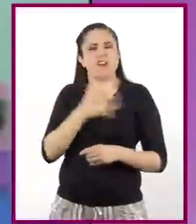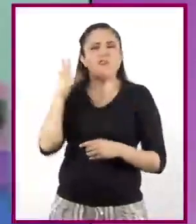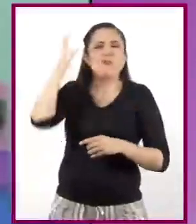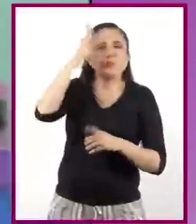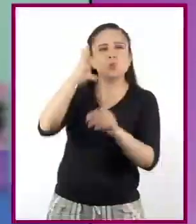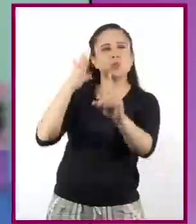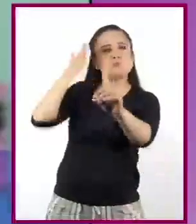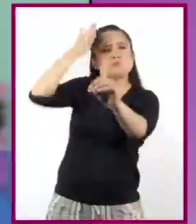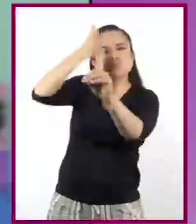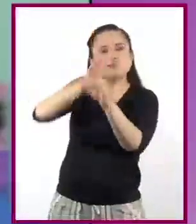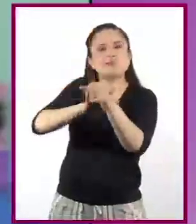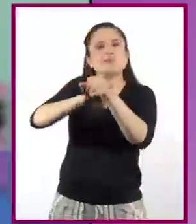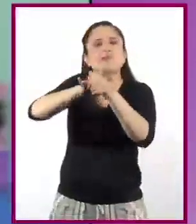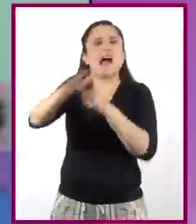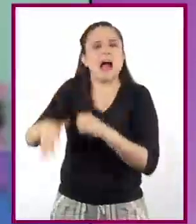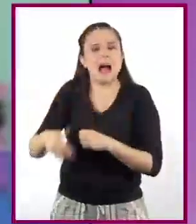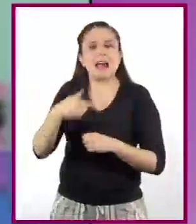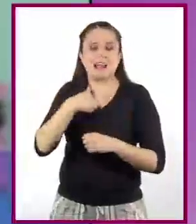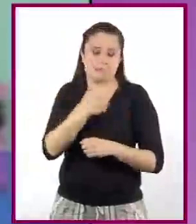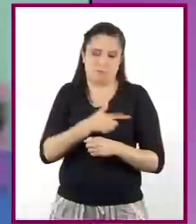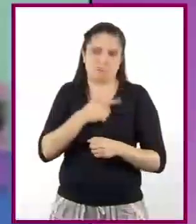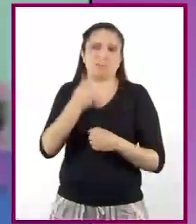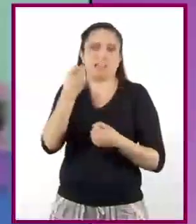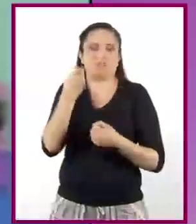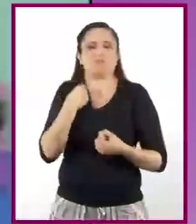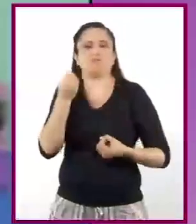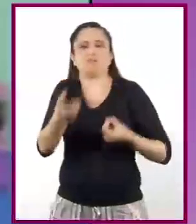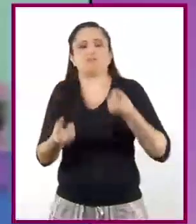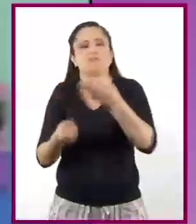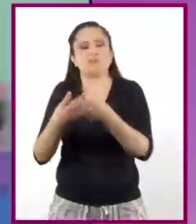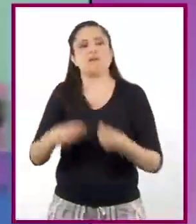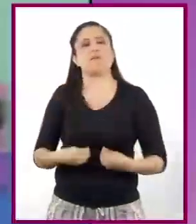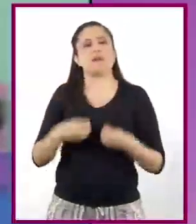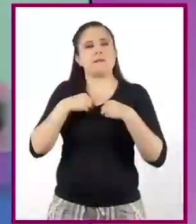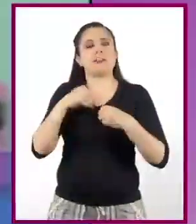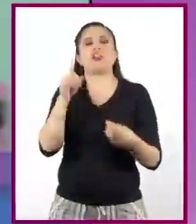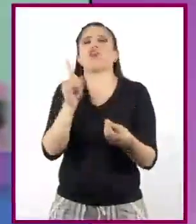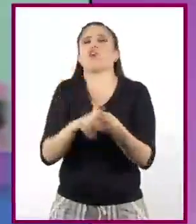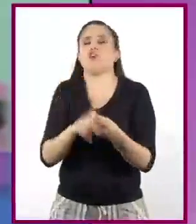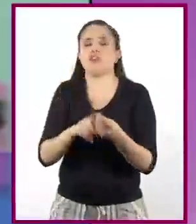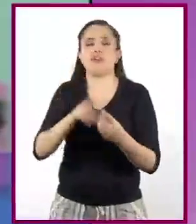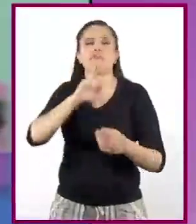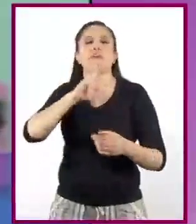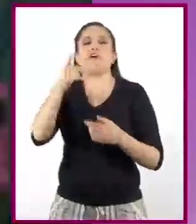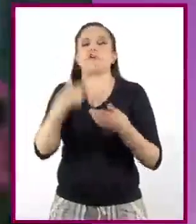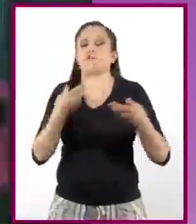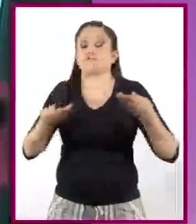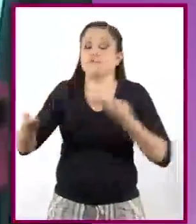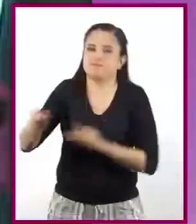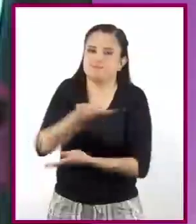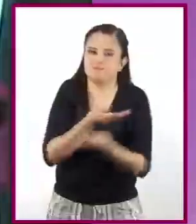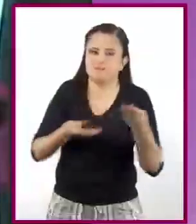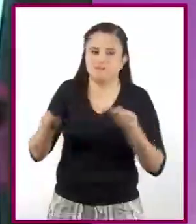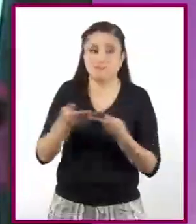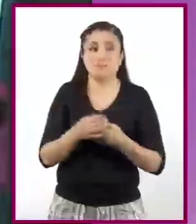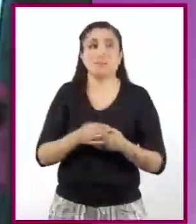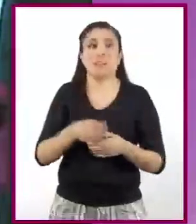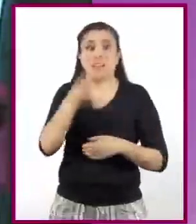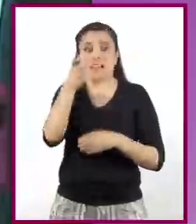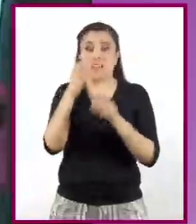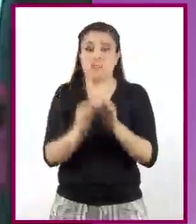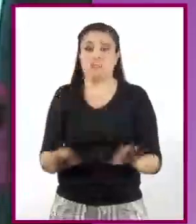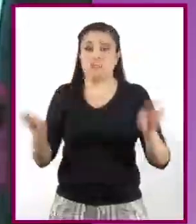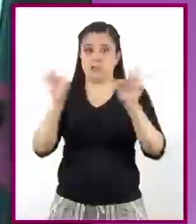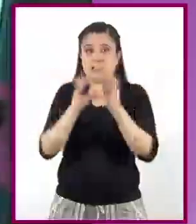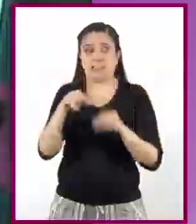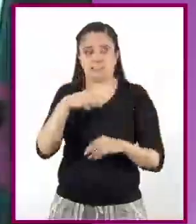nuestra sociedad, pues para así poder tener un mejor lugar donde vivir o mejores personas con quienes convivir. Bueno, yo creo que es importante